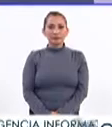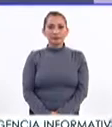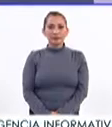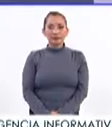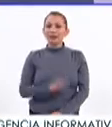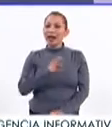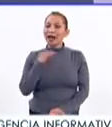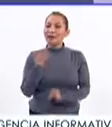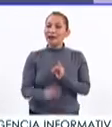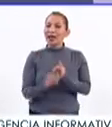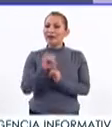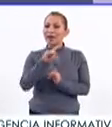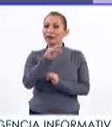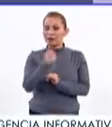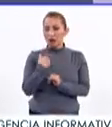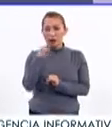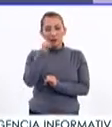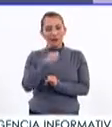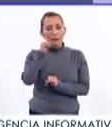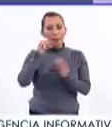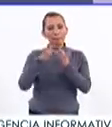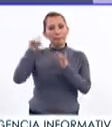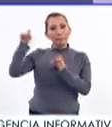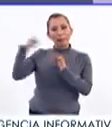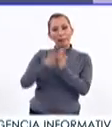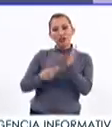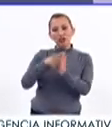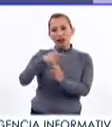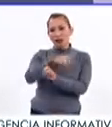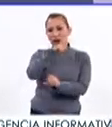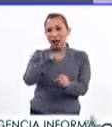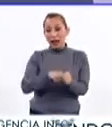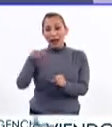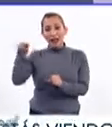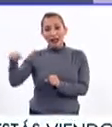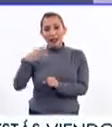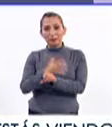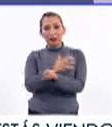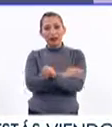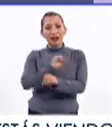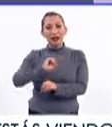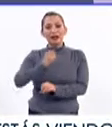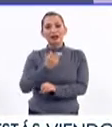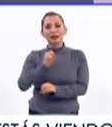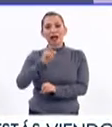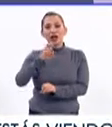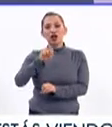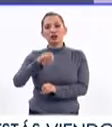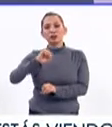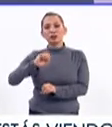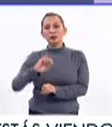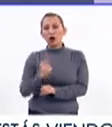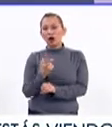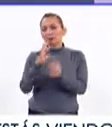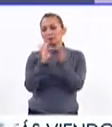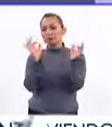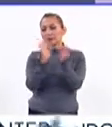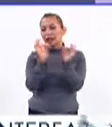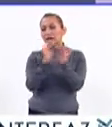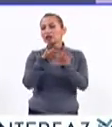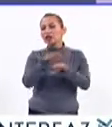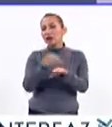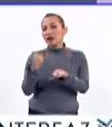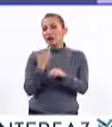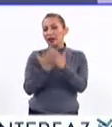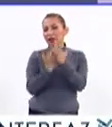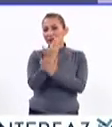Y bueno, llegamos al final de Interfaz, pero como siempre nos enlazamos hasta Palacio Nacional. Ahí está mi compañera Sharon Smog y nos tiene los detalles sobre